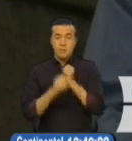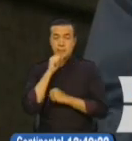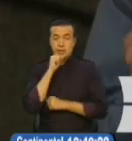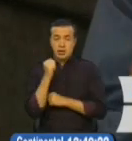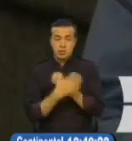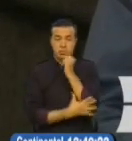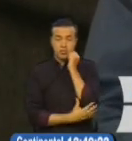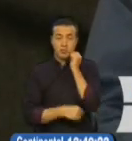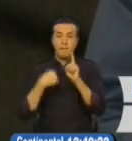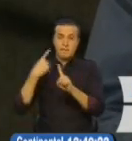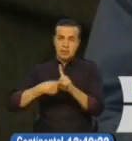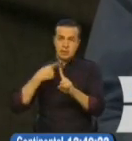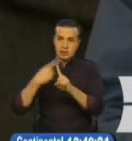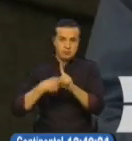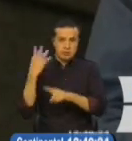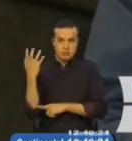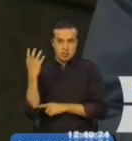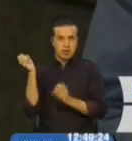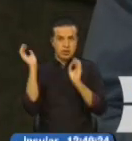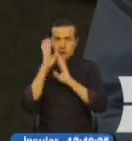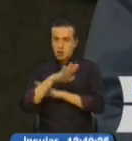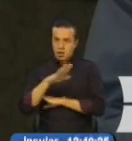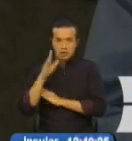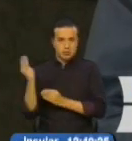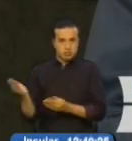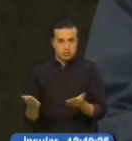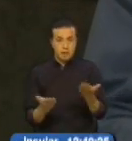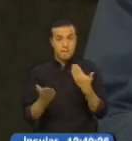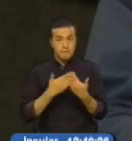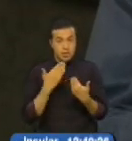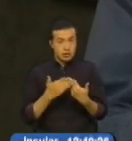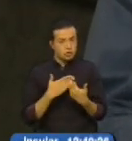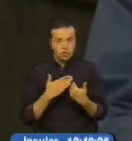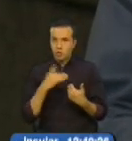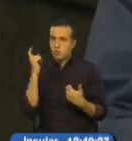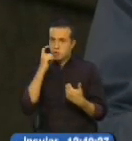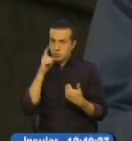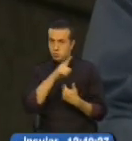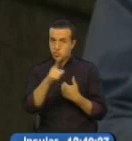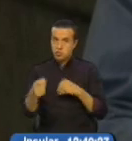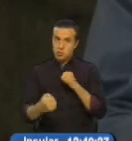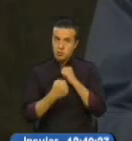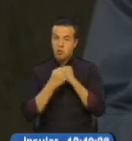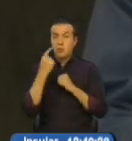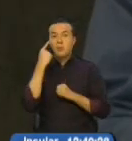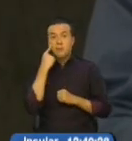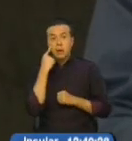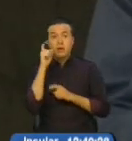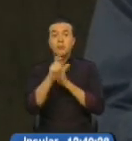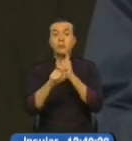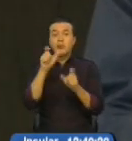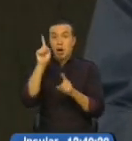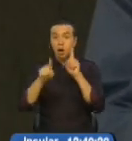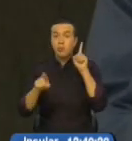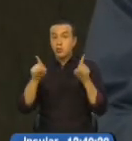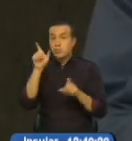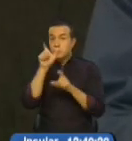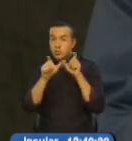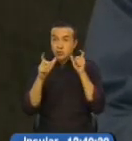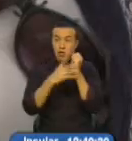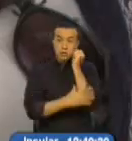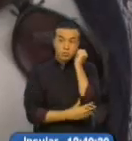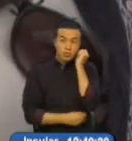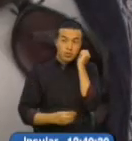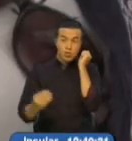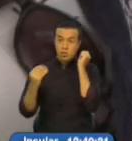mensual y seguro gratuito. No va a ser fácil, tienen que ayudarnos a detectar a las personas en indefensión,